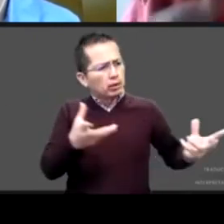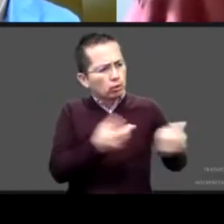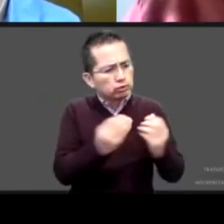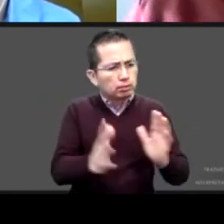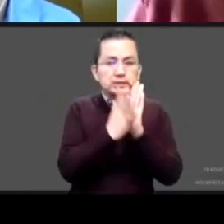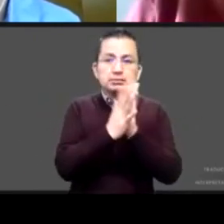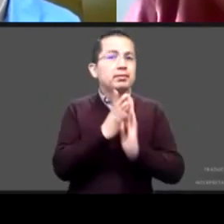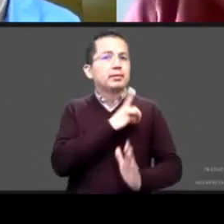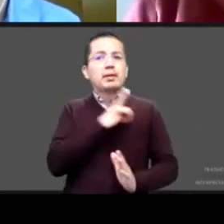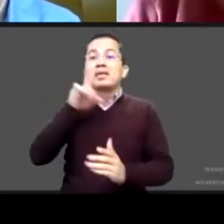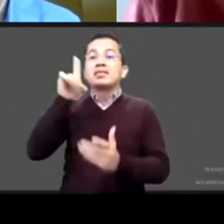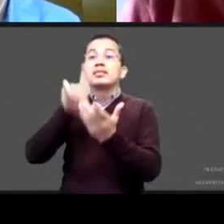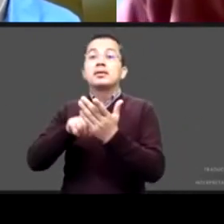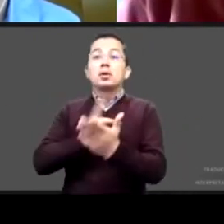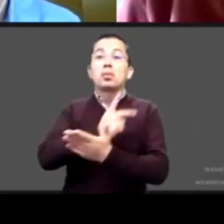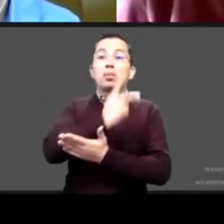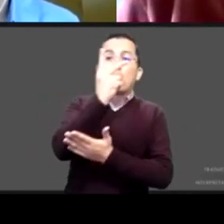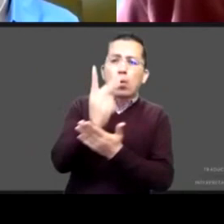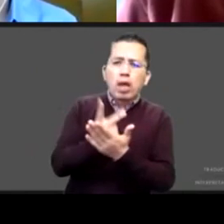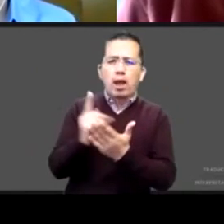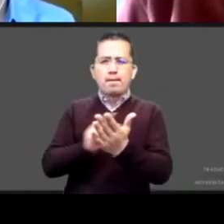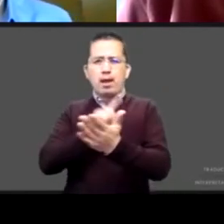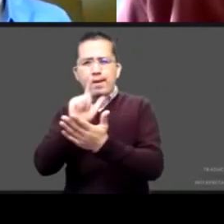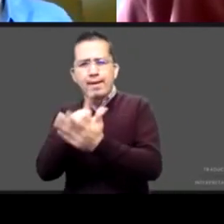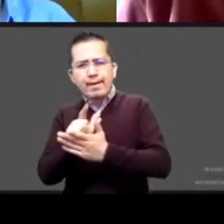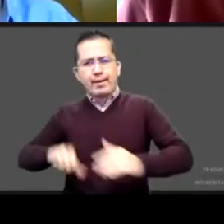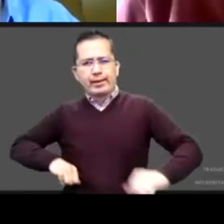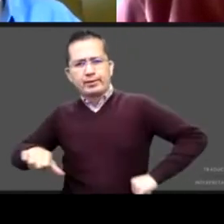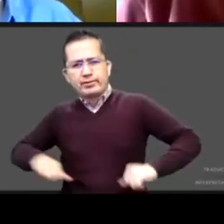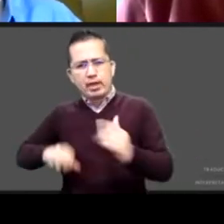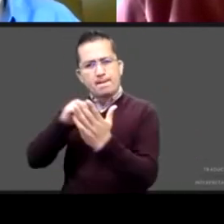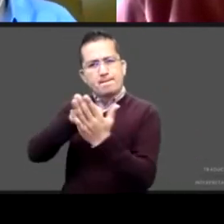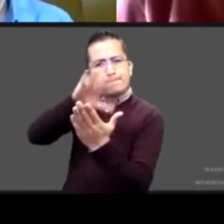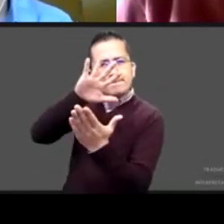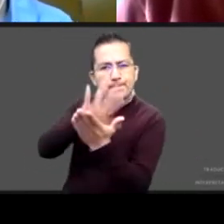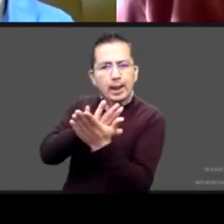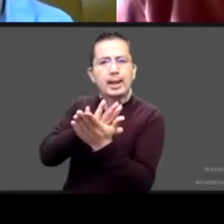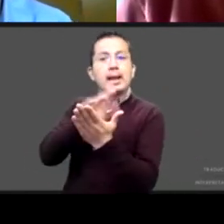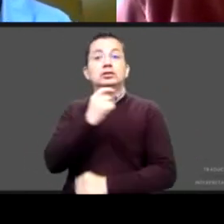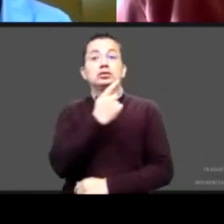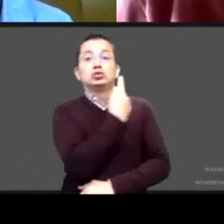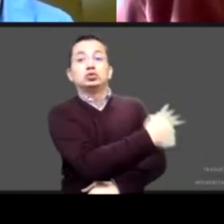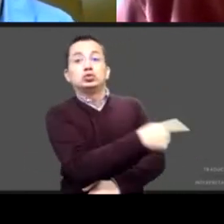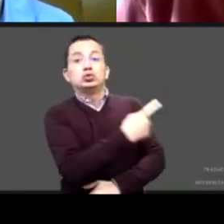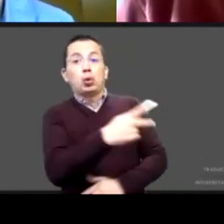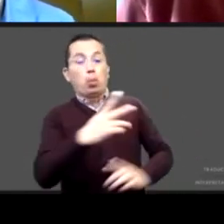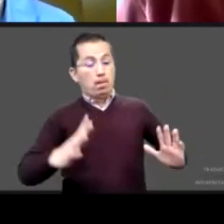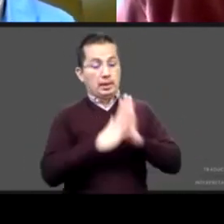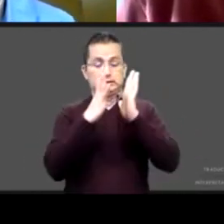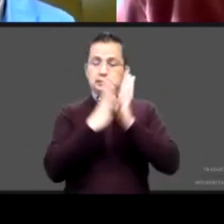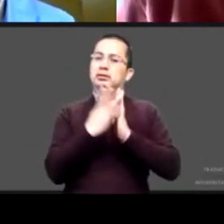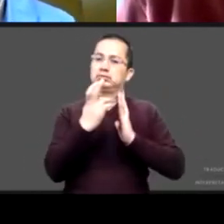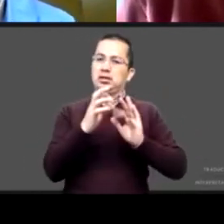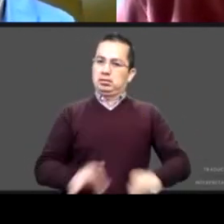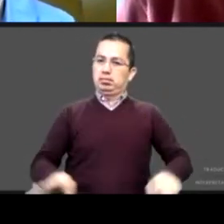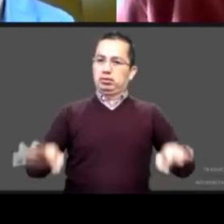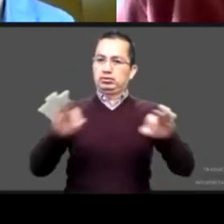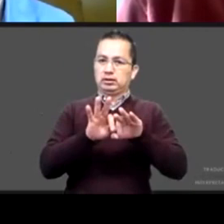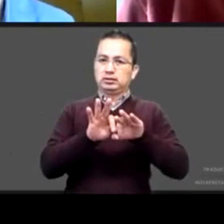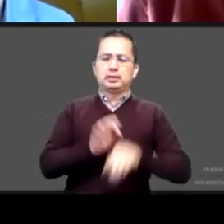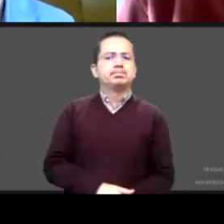nos parece importante contextualizar esta participación en términos de pandemia, como nos